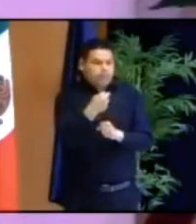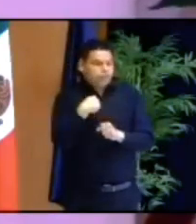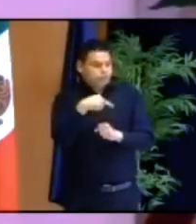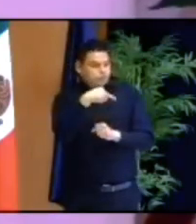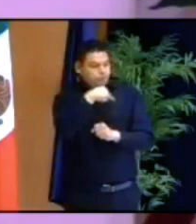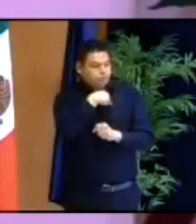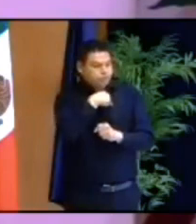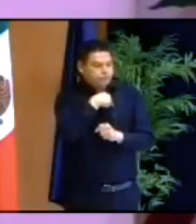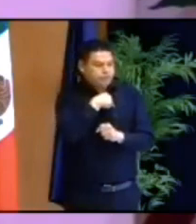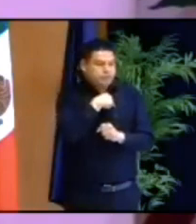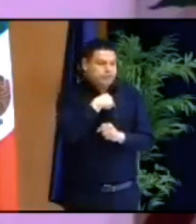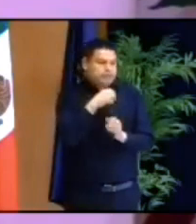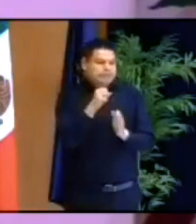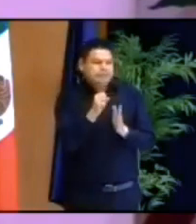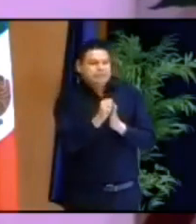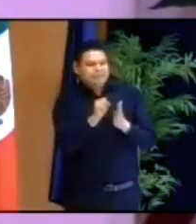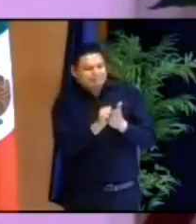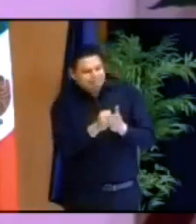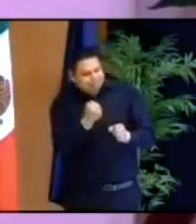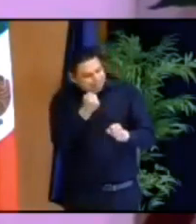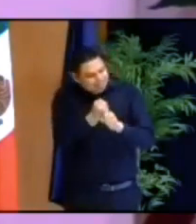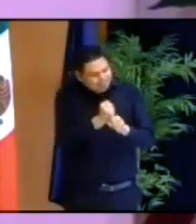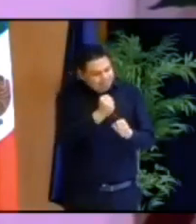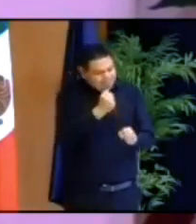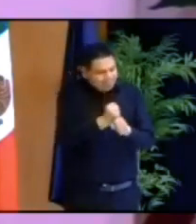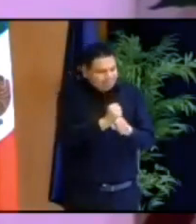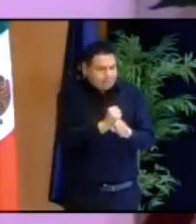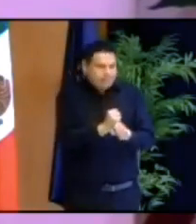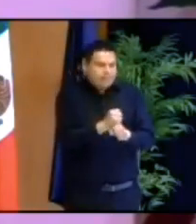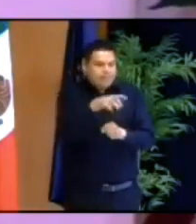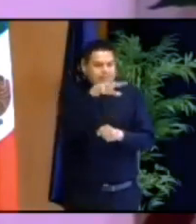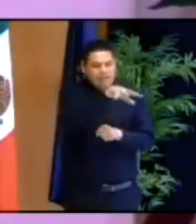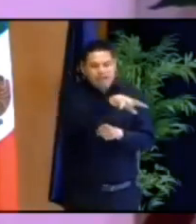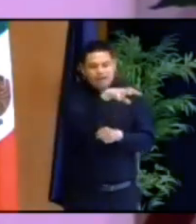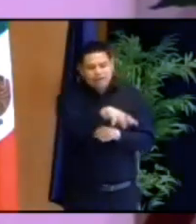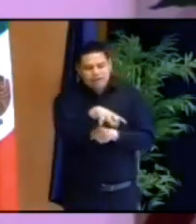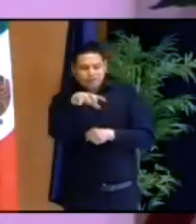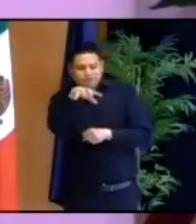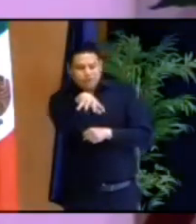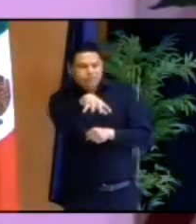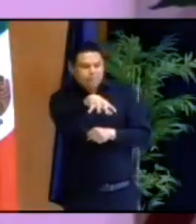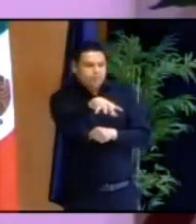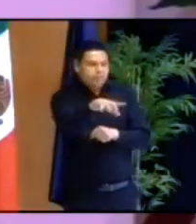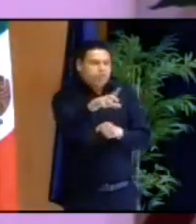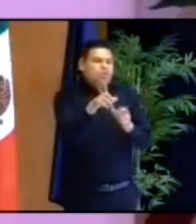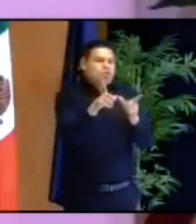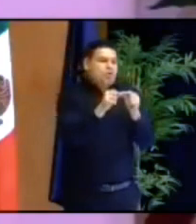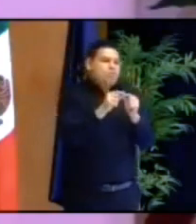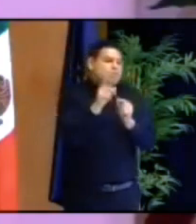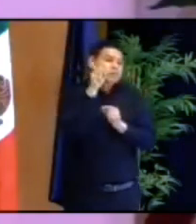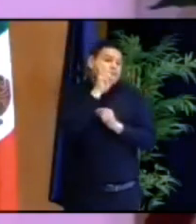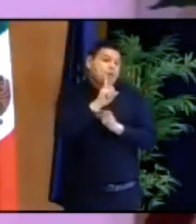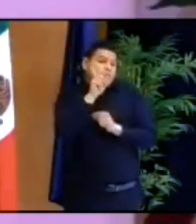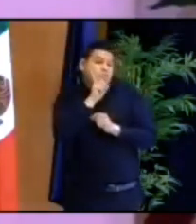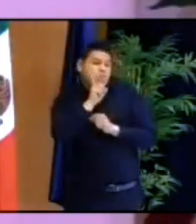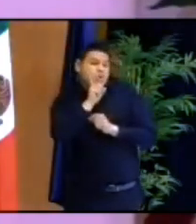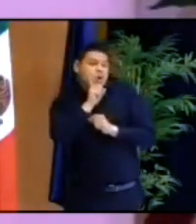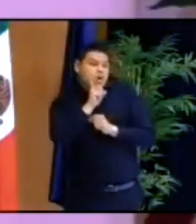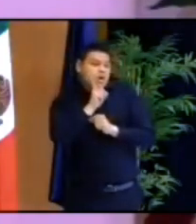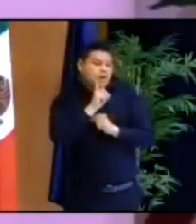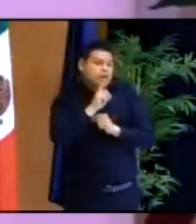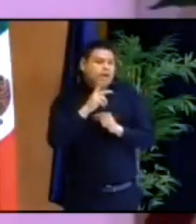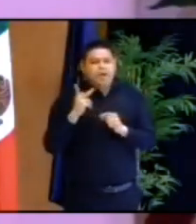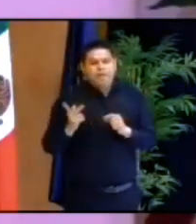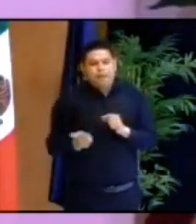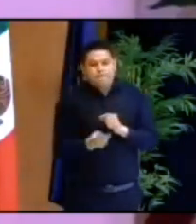nosotros, es un sistema de discriminación que viene desde la colonia, no solo a las mujeres, sino en general. En una